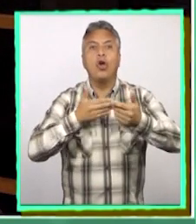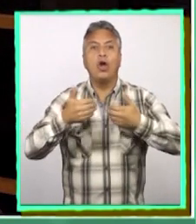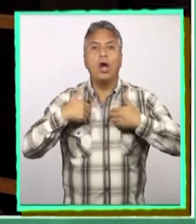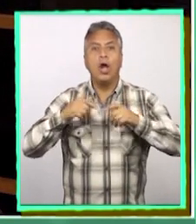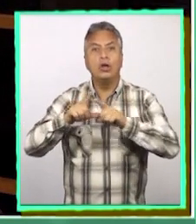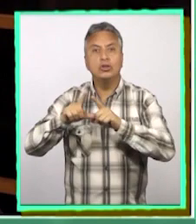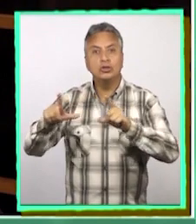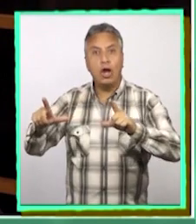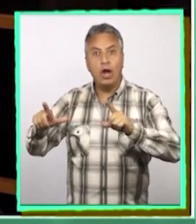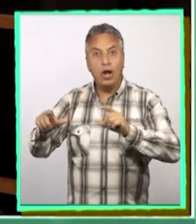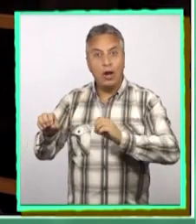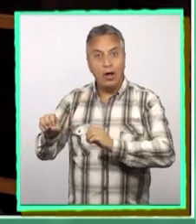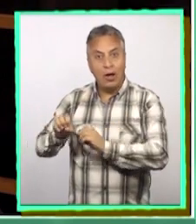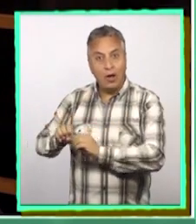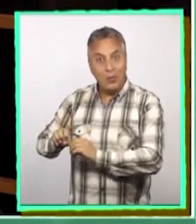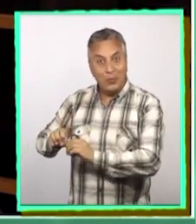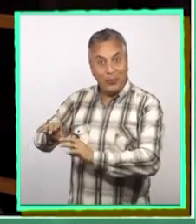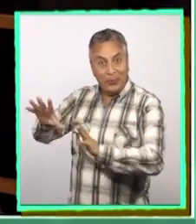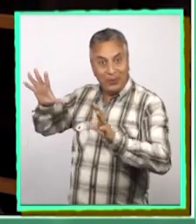sol?